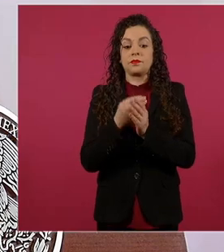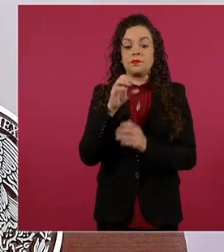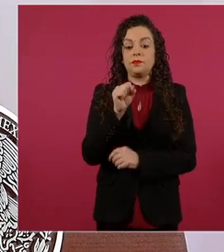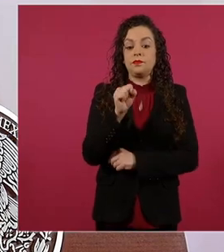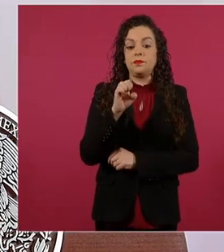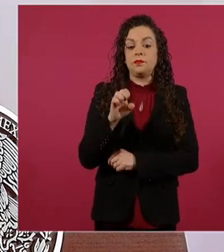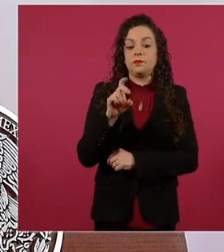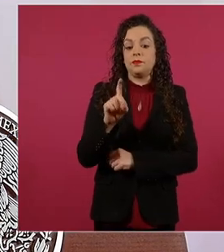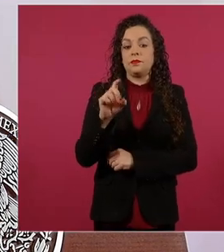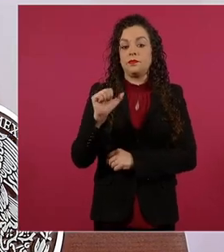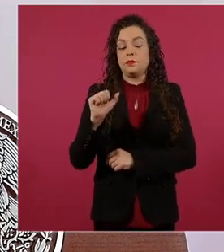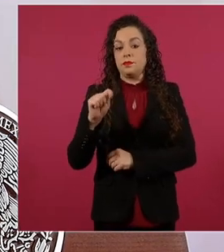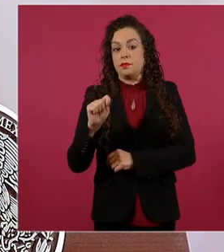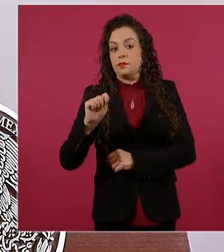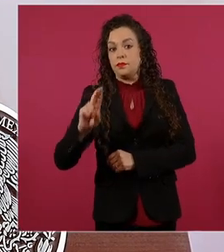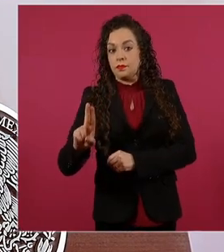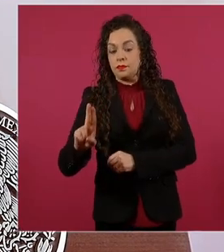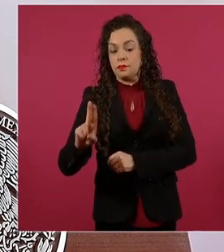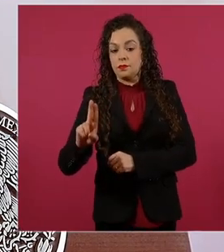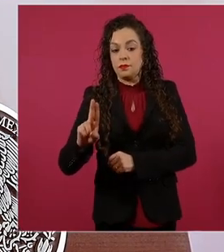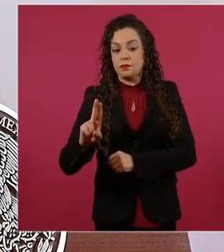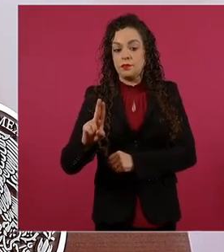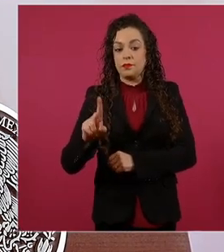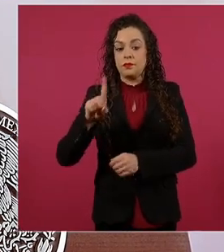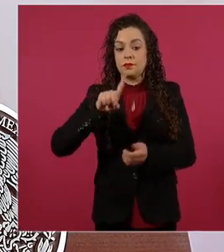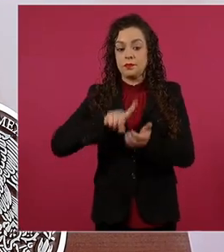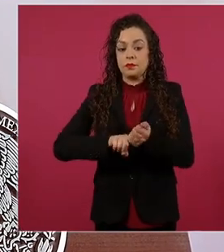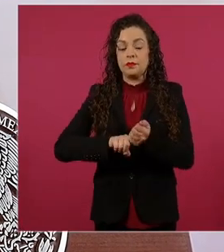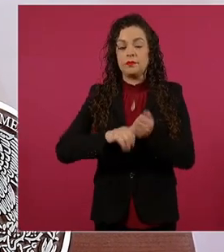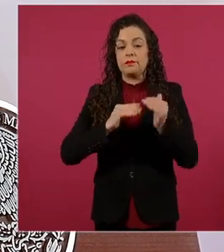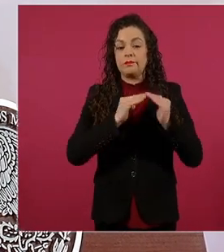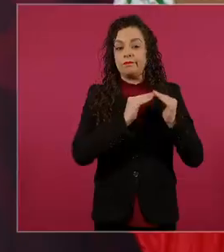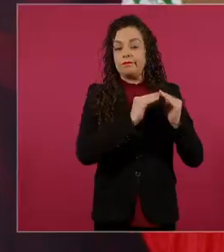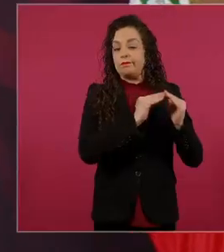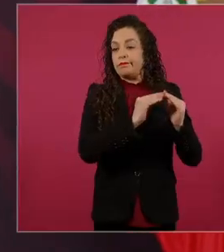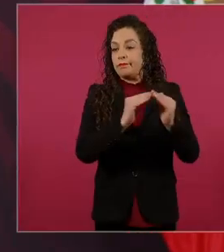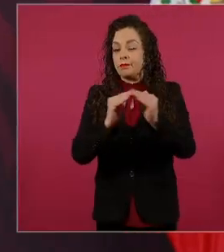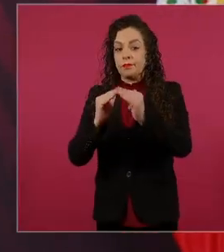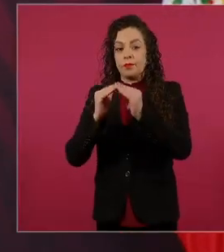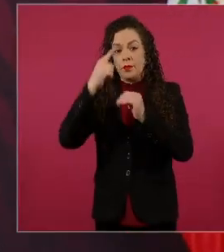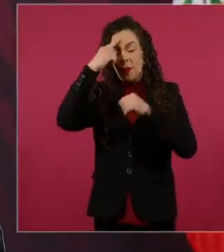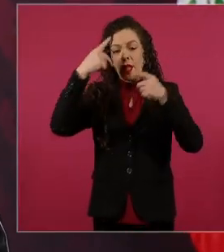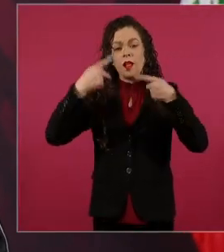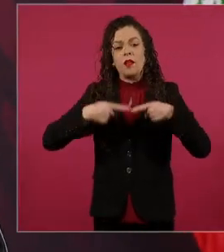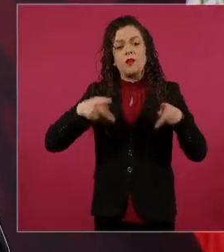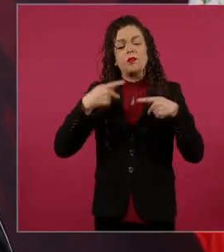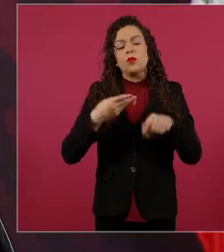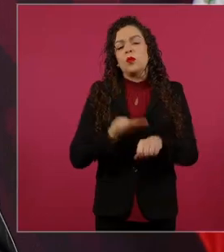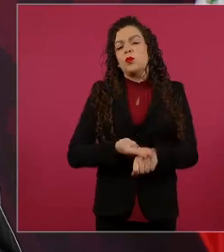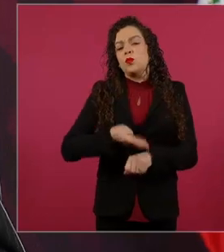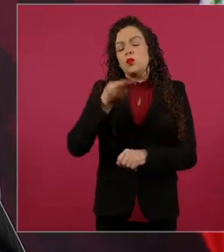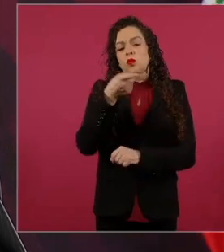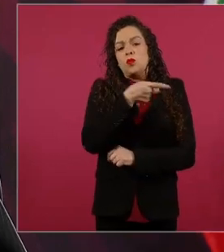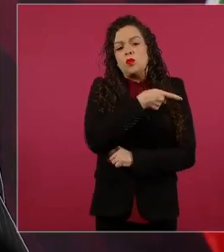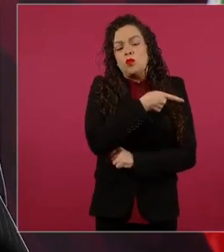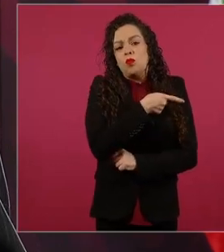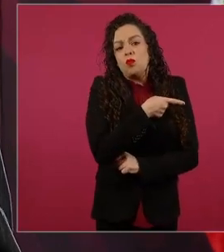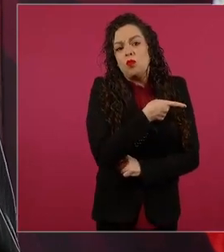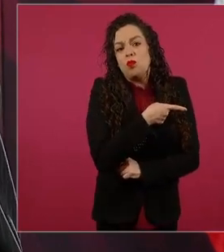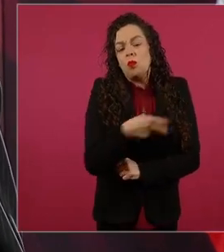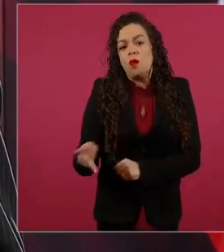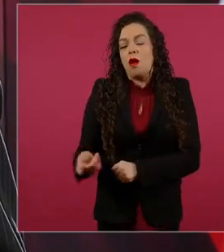vivienda para la gente de muy escasos recursos, la gente pobre,